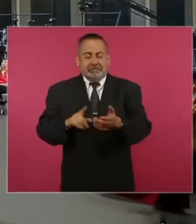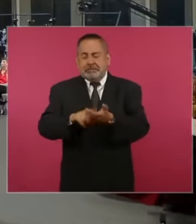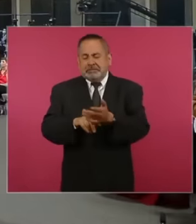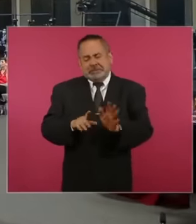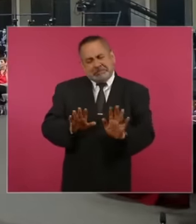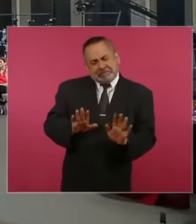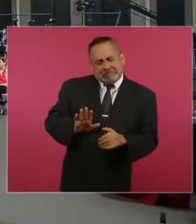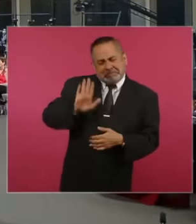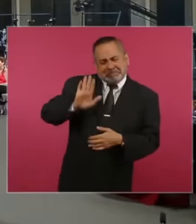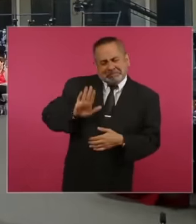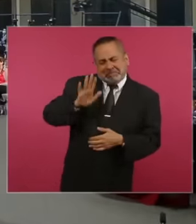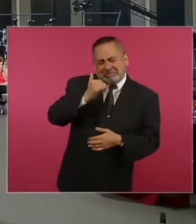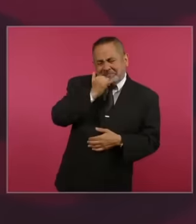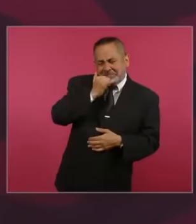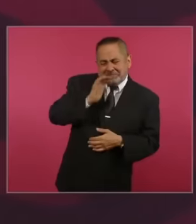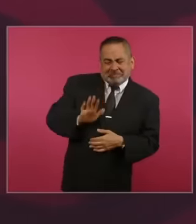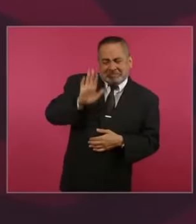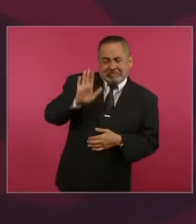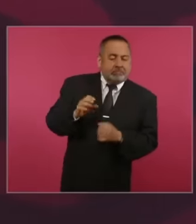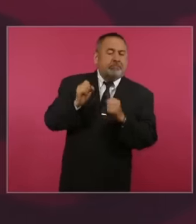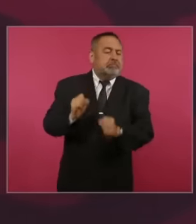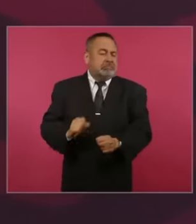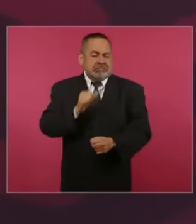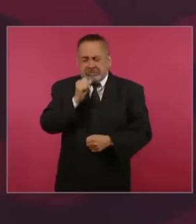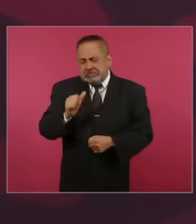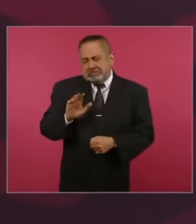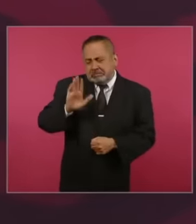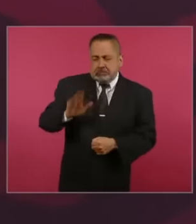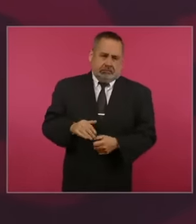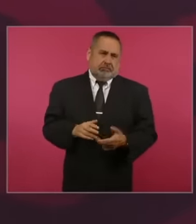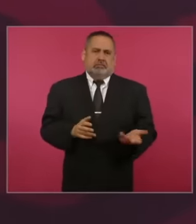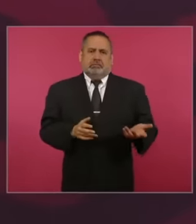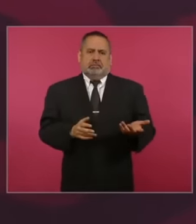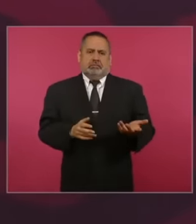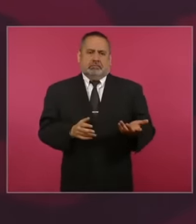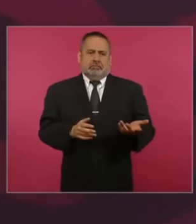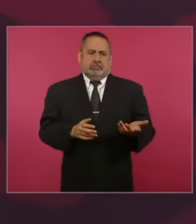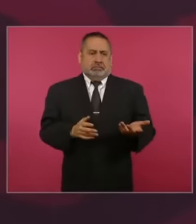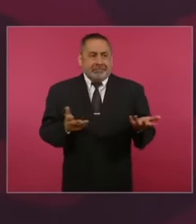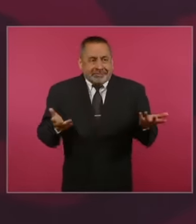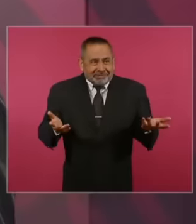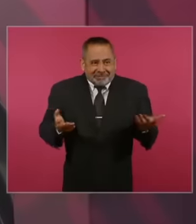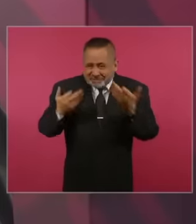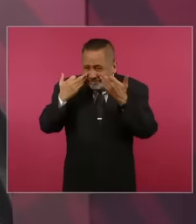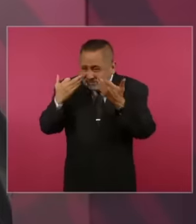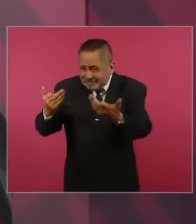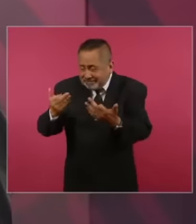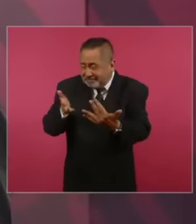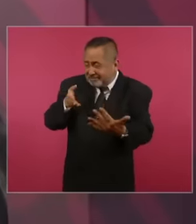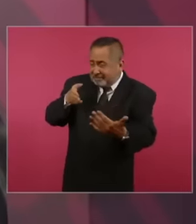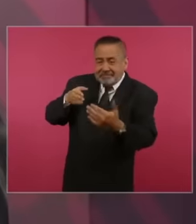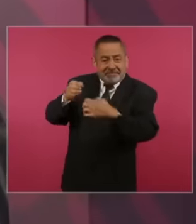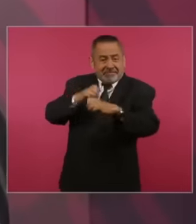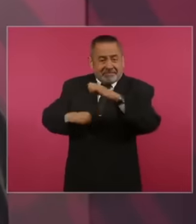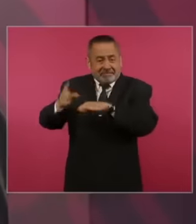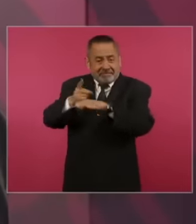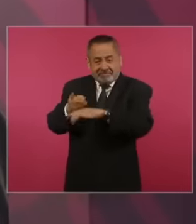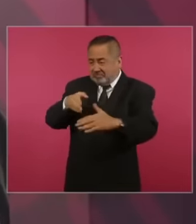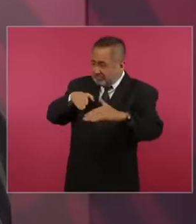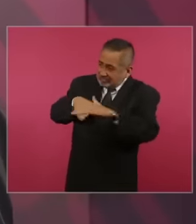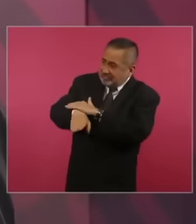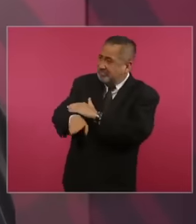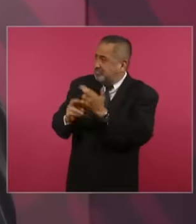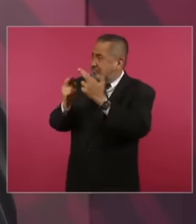aparente cuando se metieron a la embajada, cuando allanaron la